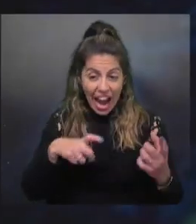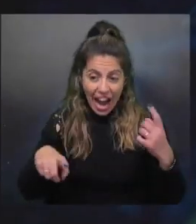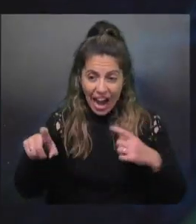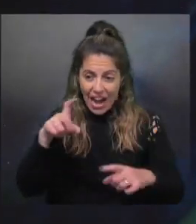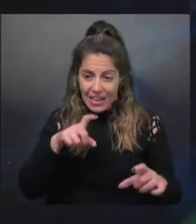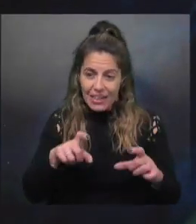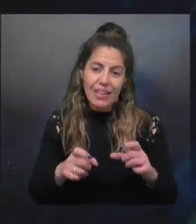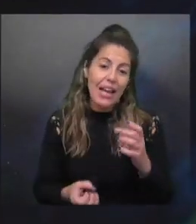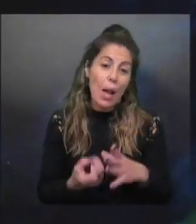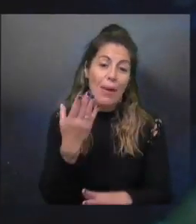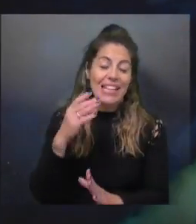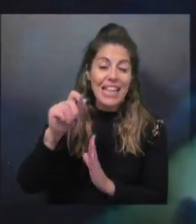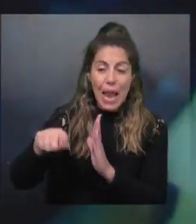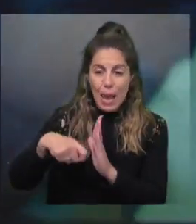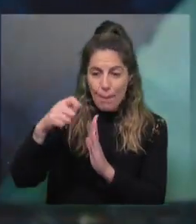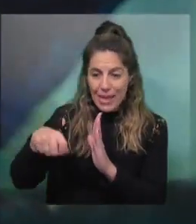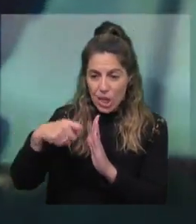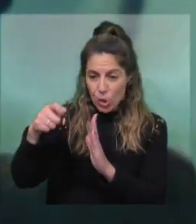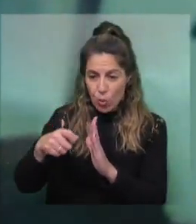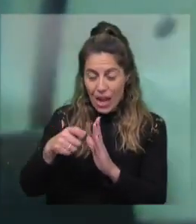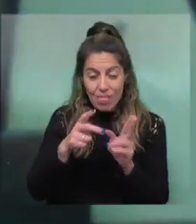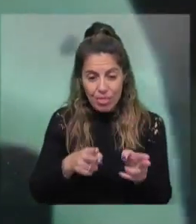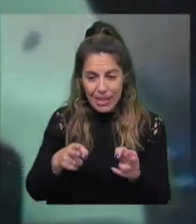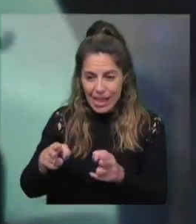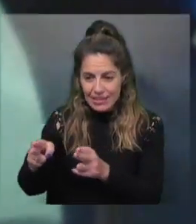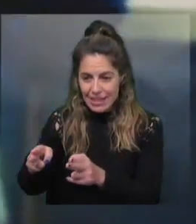en todas las películas de la saga.